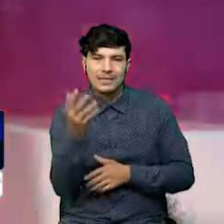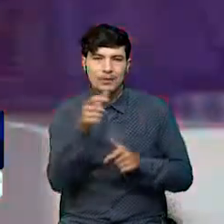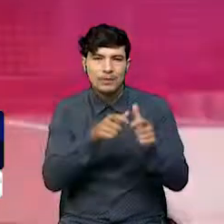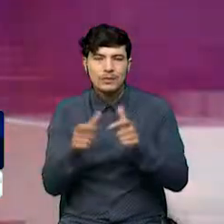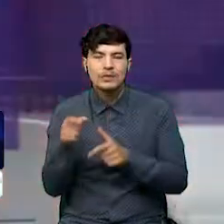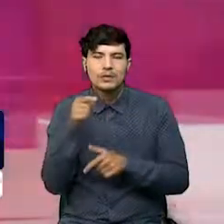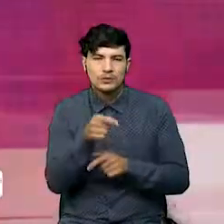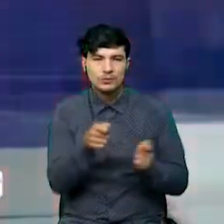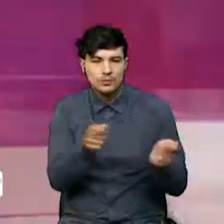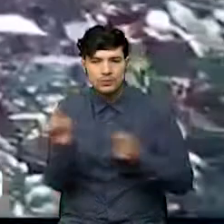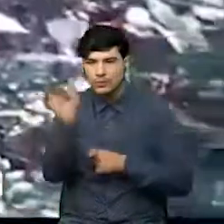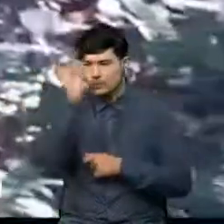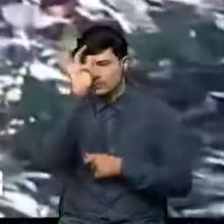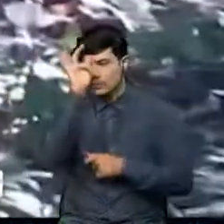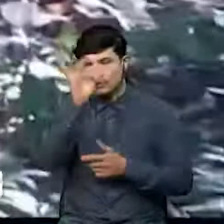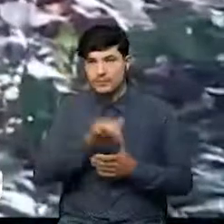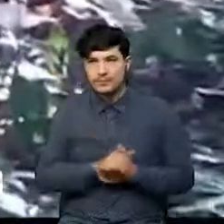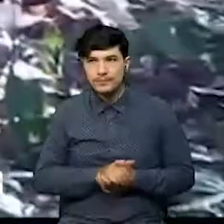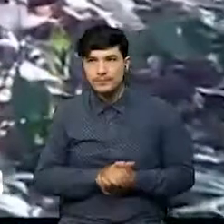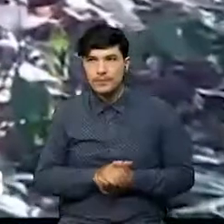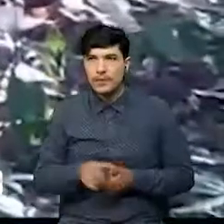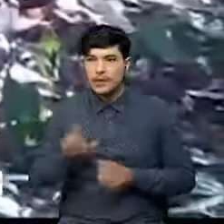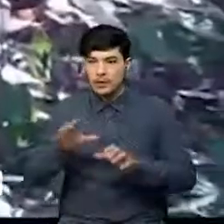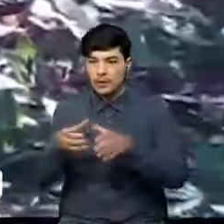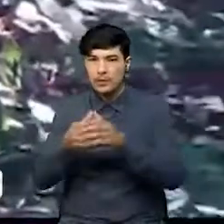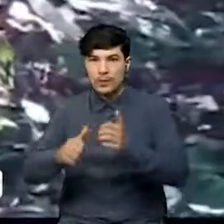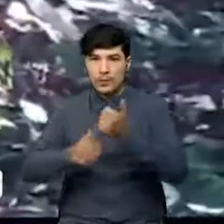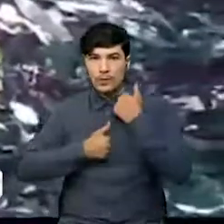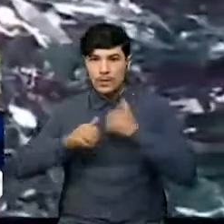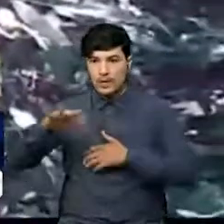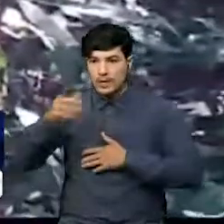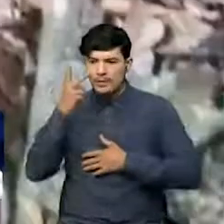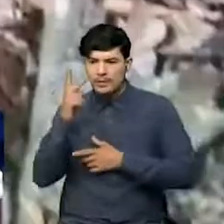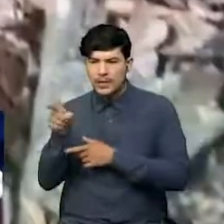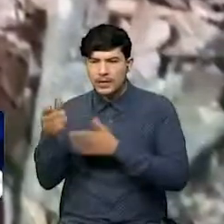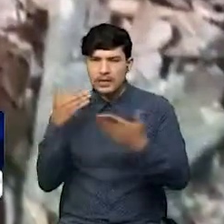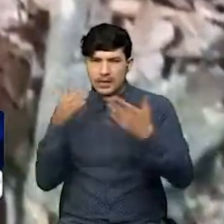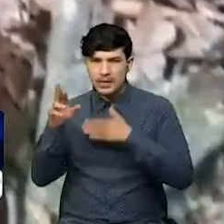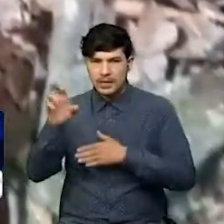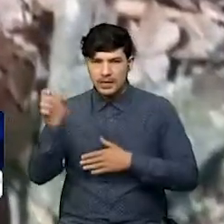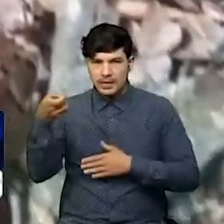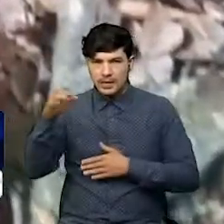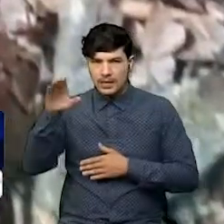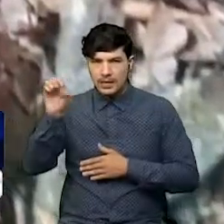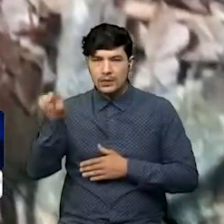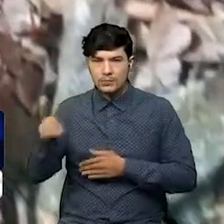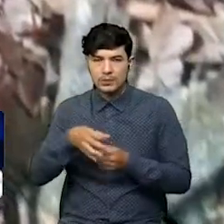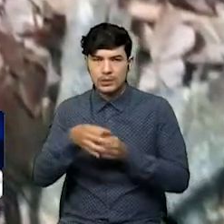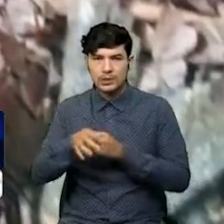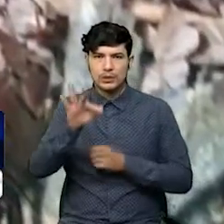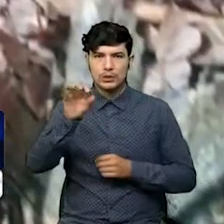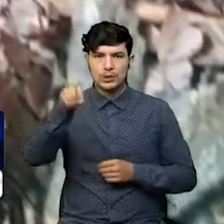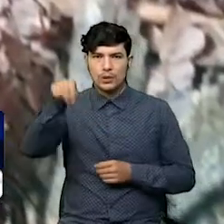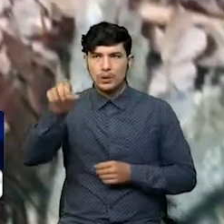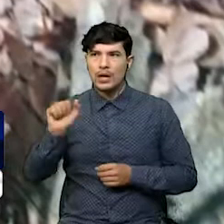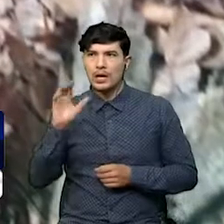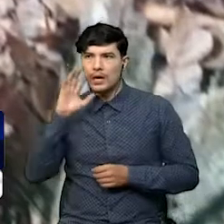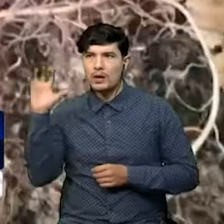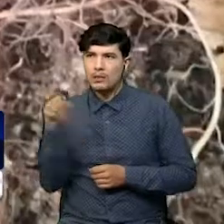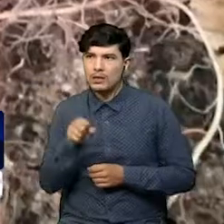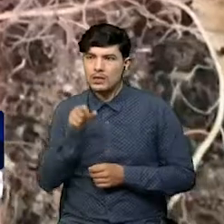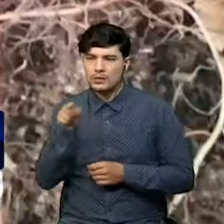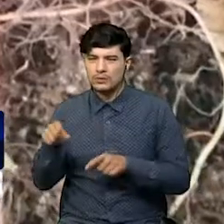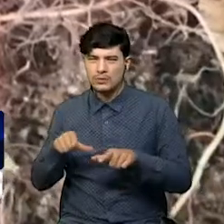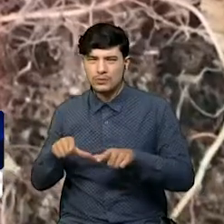heridas tropas de la quinta brigada encontraron en la vereda del recreo y jurisdicción detona un depósito ilegal de armas que perteneció al